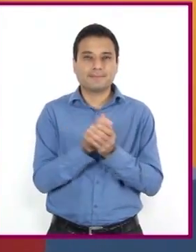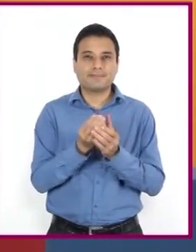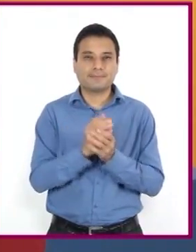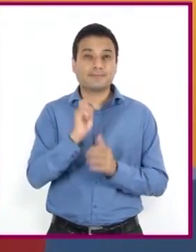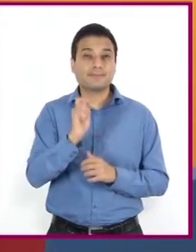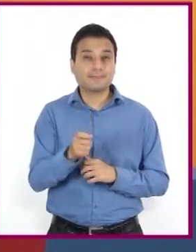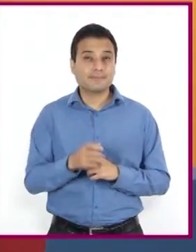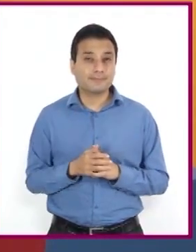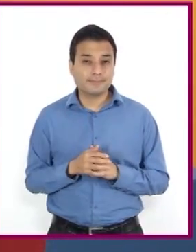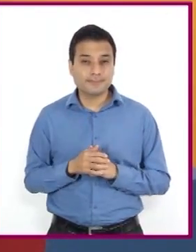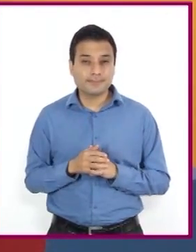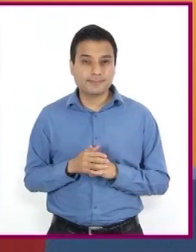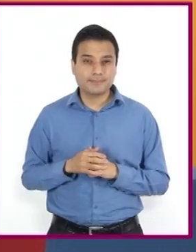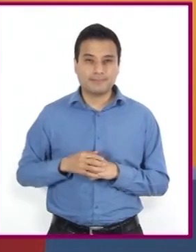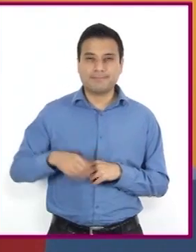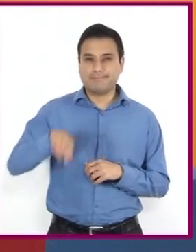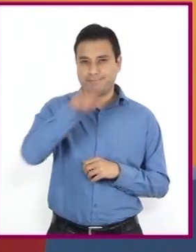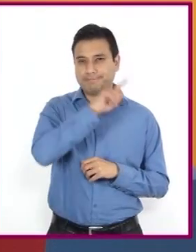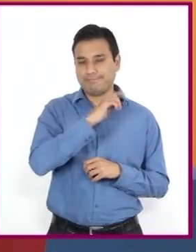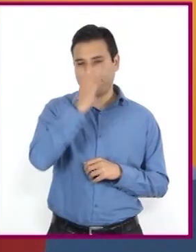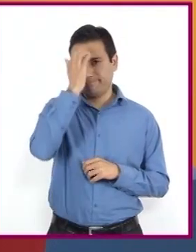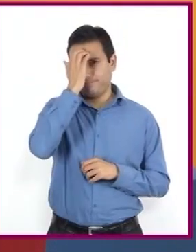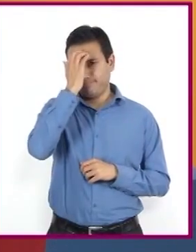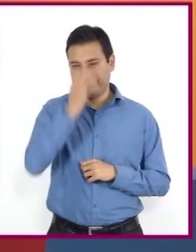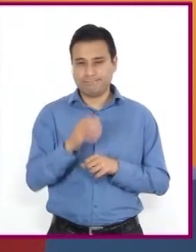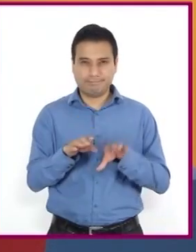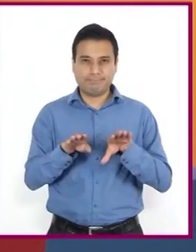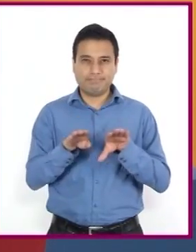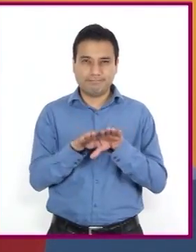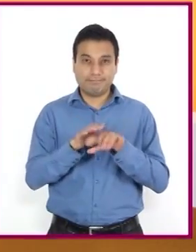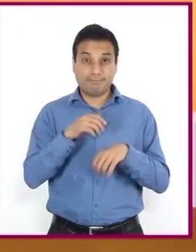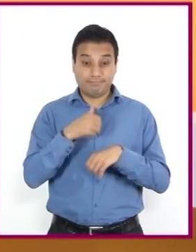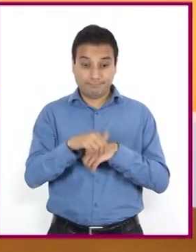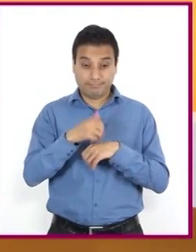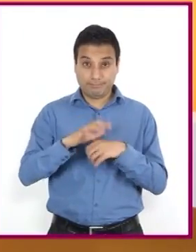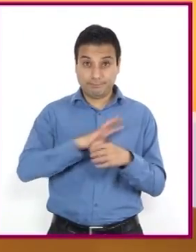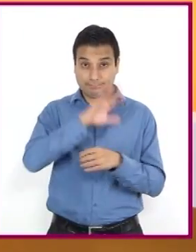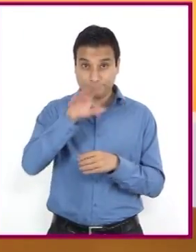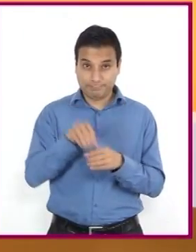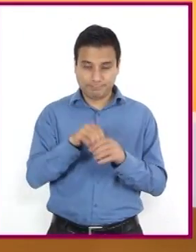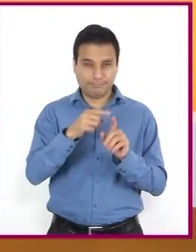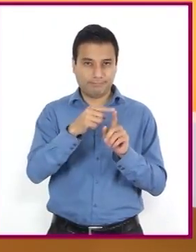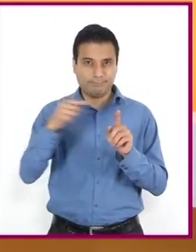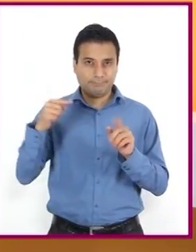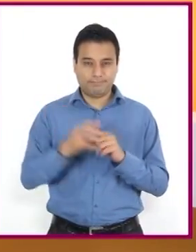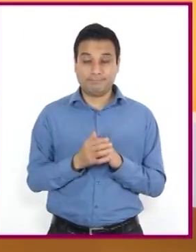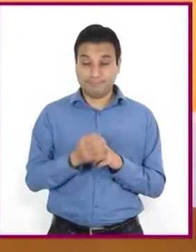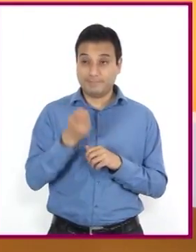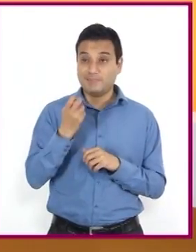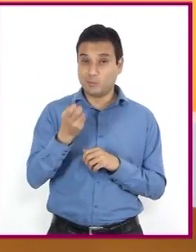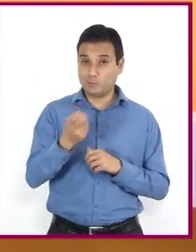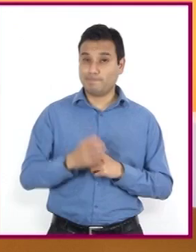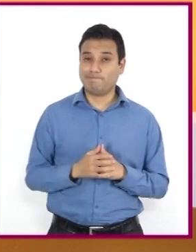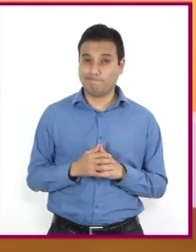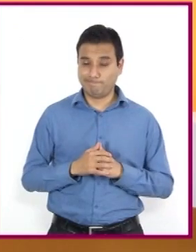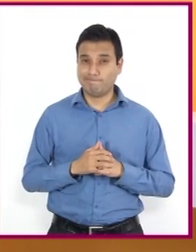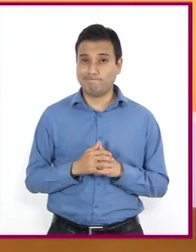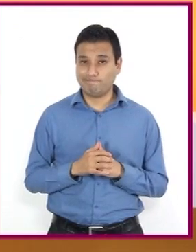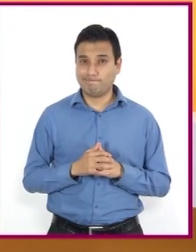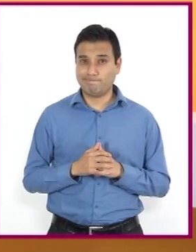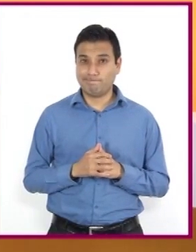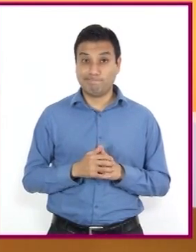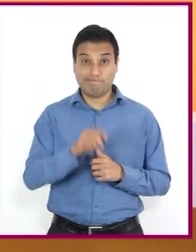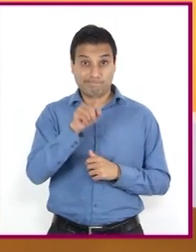dar sentido y significado a la división de números enteros. Así es, maestro Eduardo. Allá